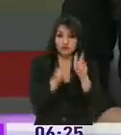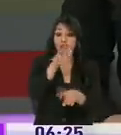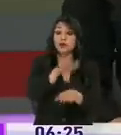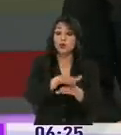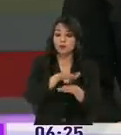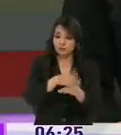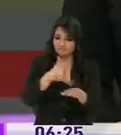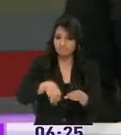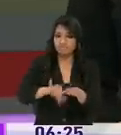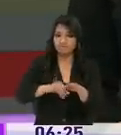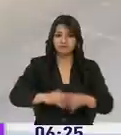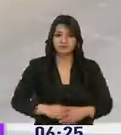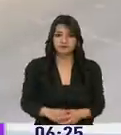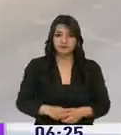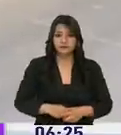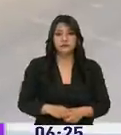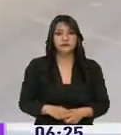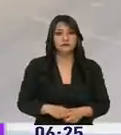implicados.